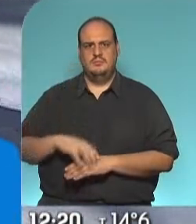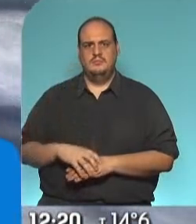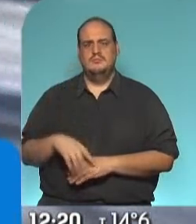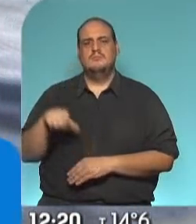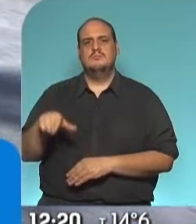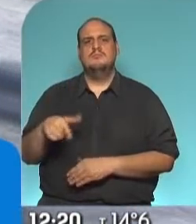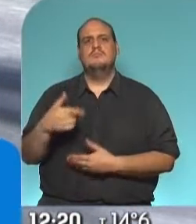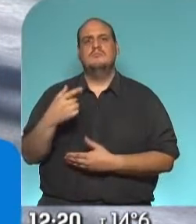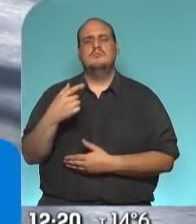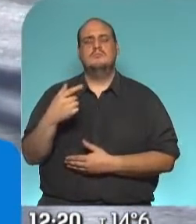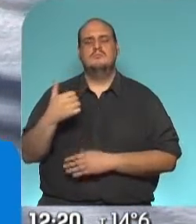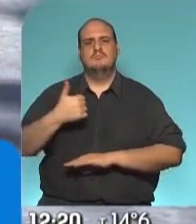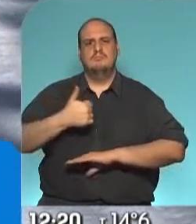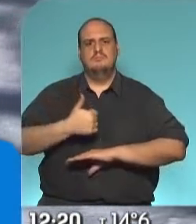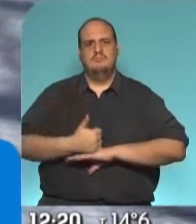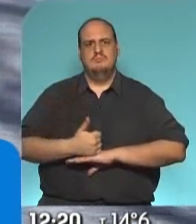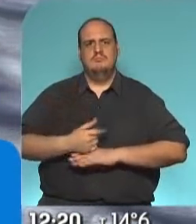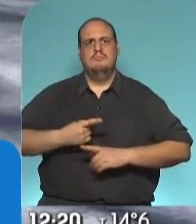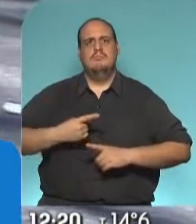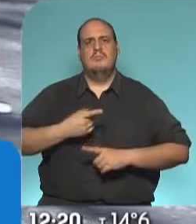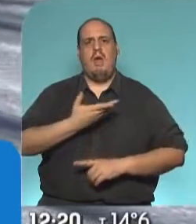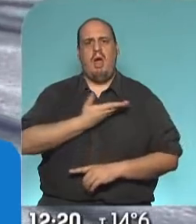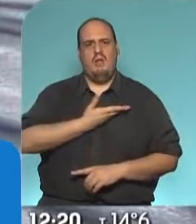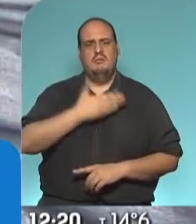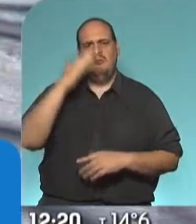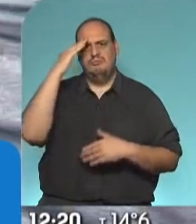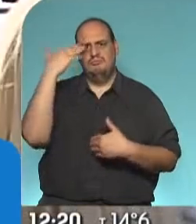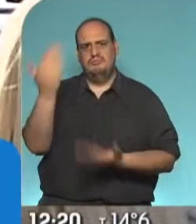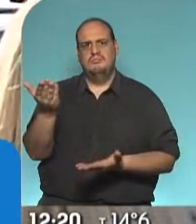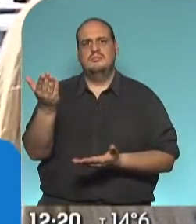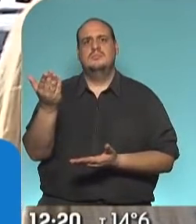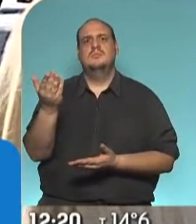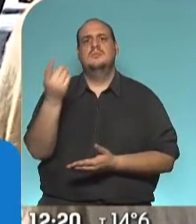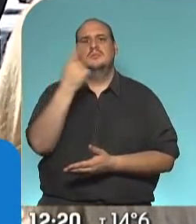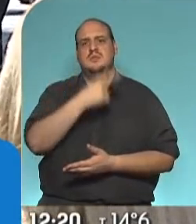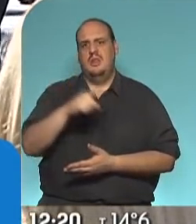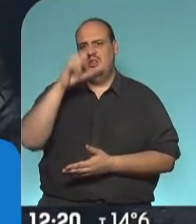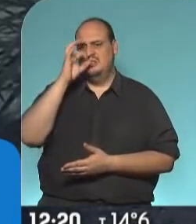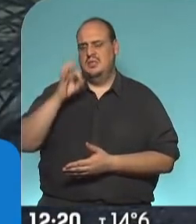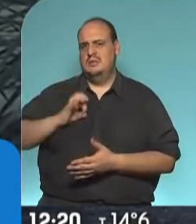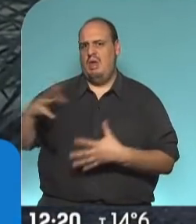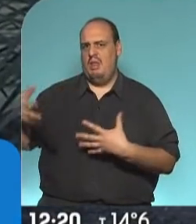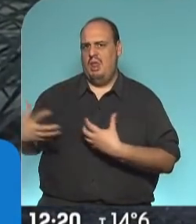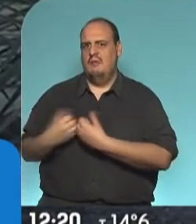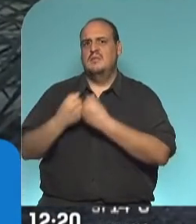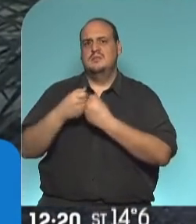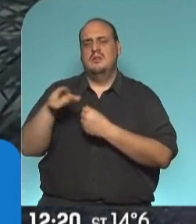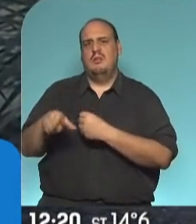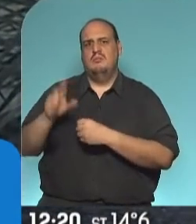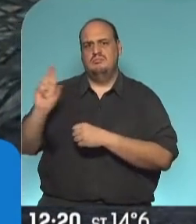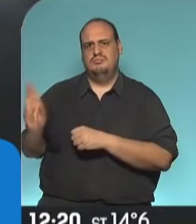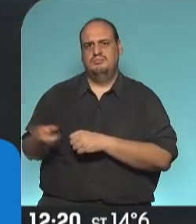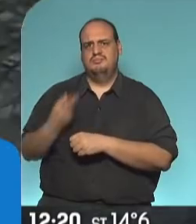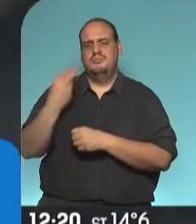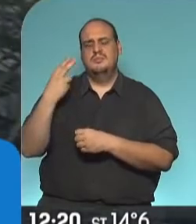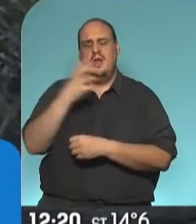para presidir este acto en conmemoración del 170º aniversario del paso a la